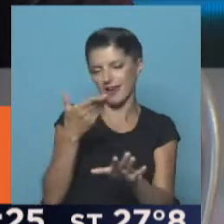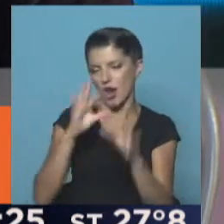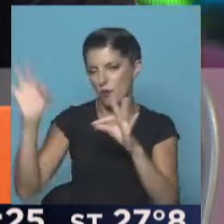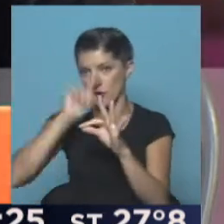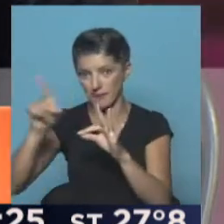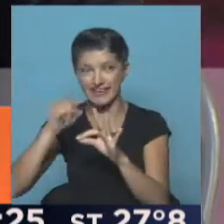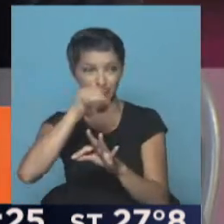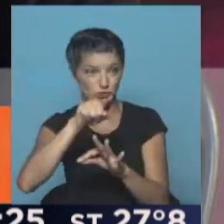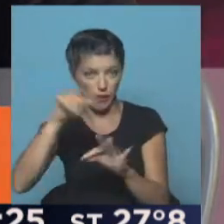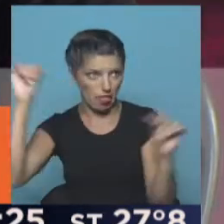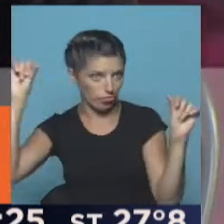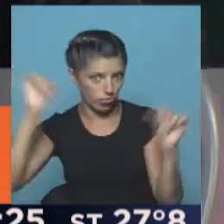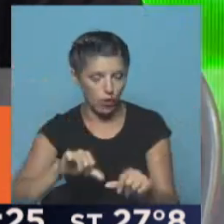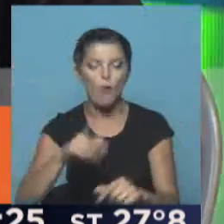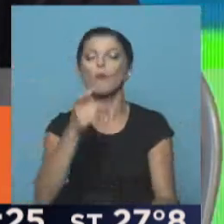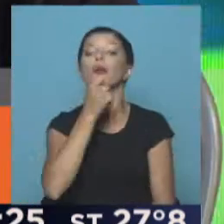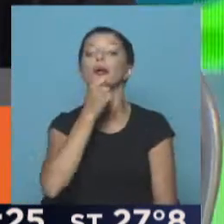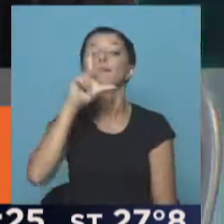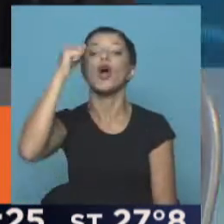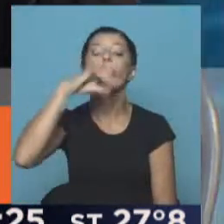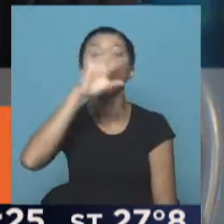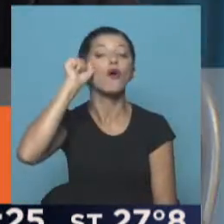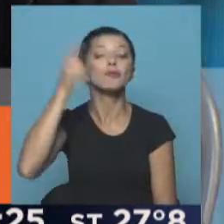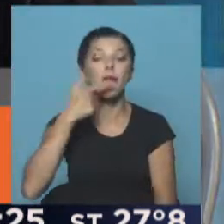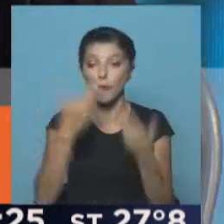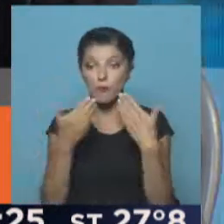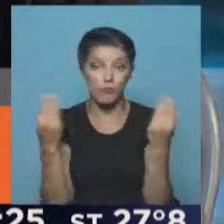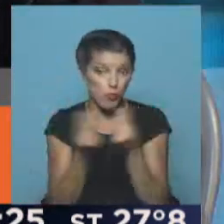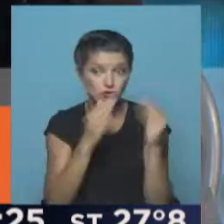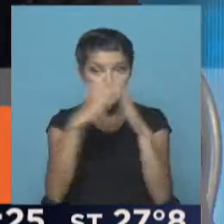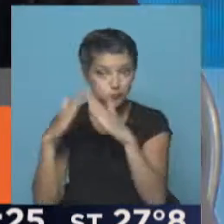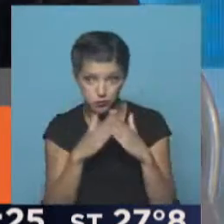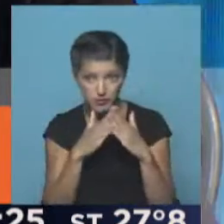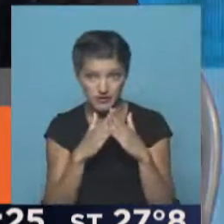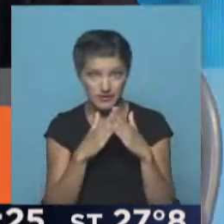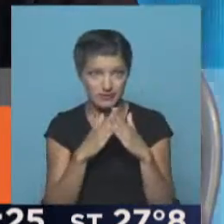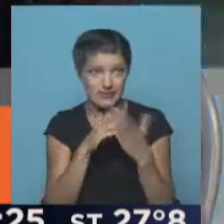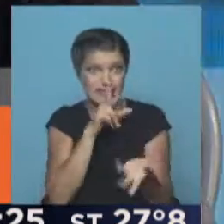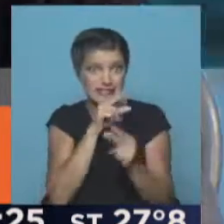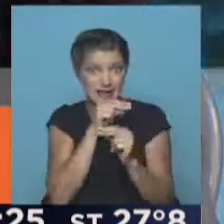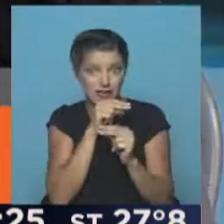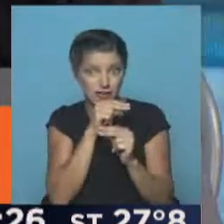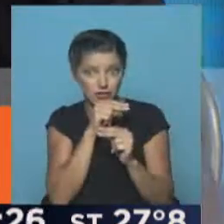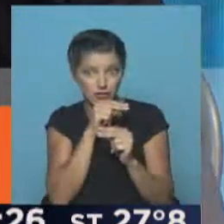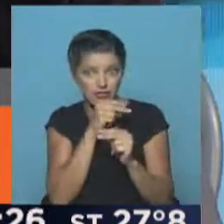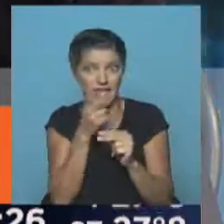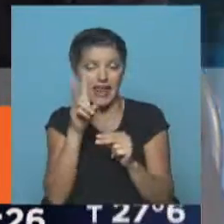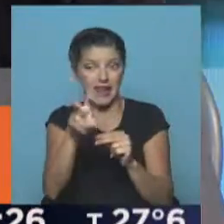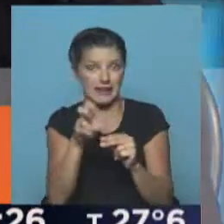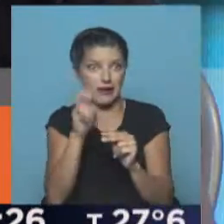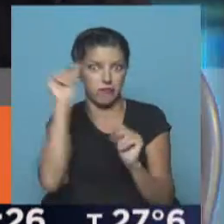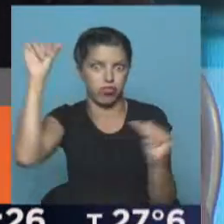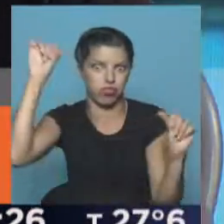sería altísimo. En Londres, por ejemplo, quedarían muchas propiedades vacías y caería el precio de los alquileres. Digo, sería el efecto inmediato de una